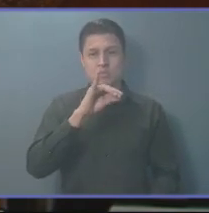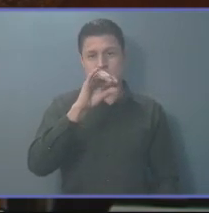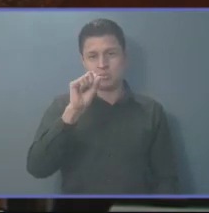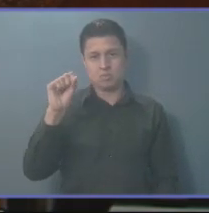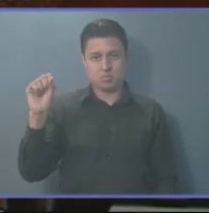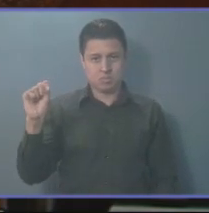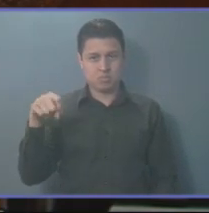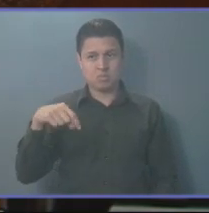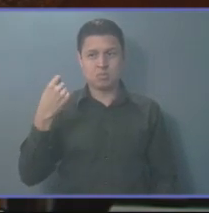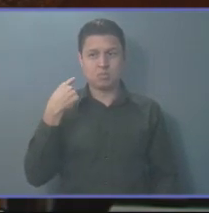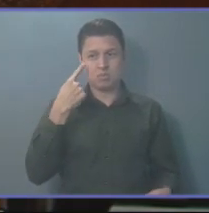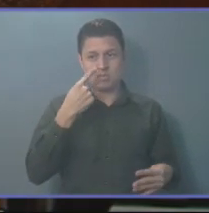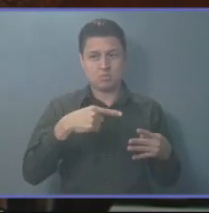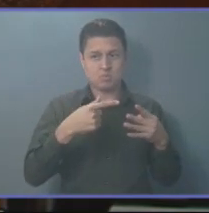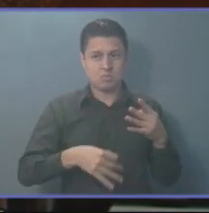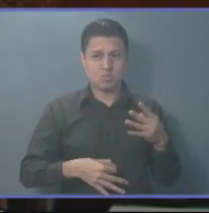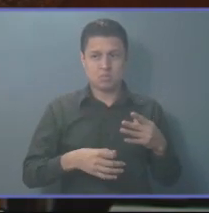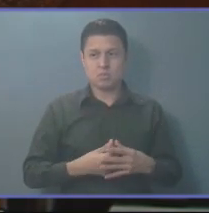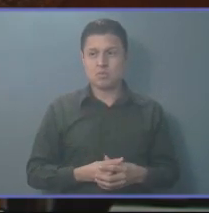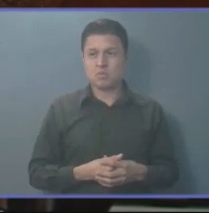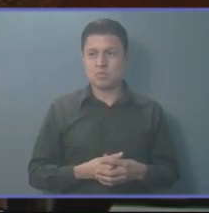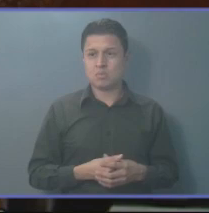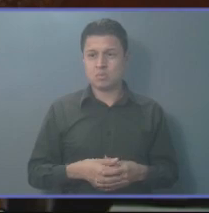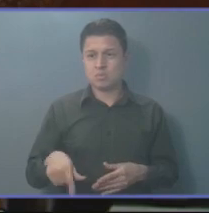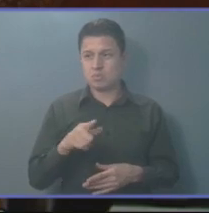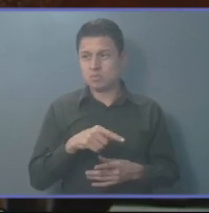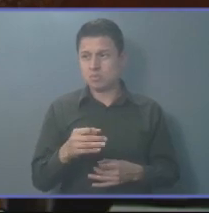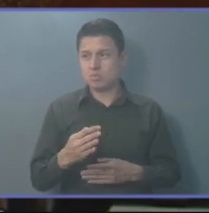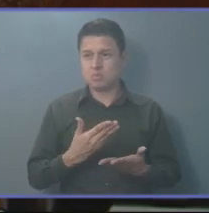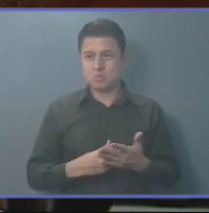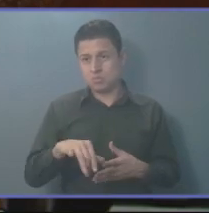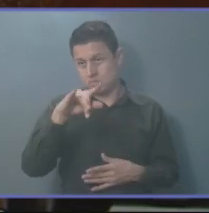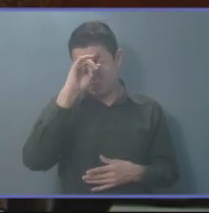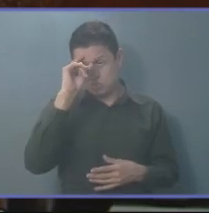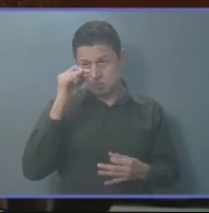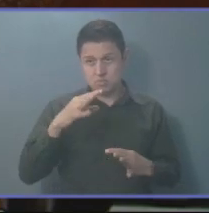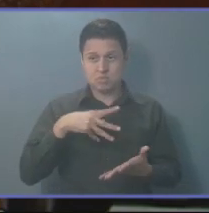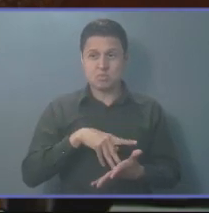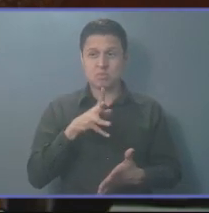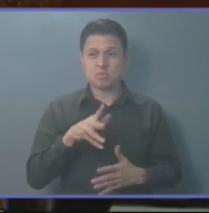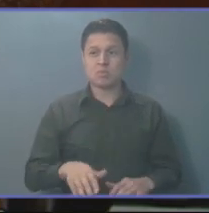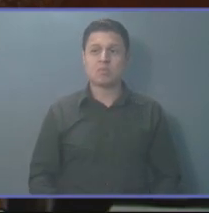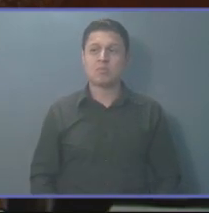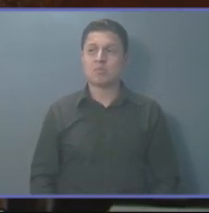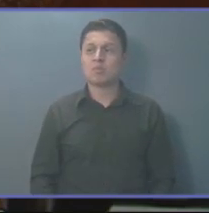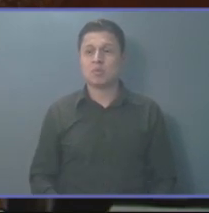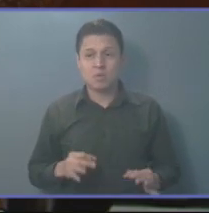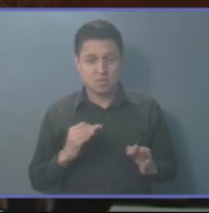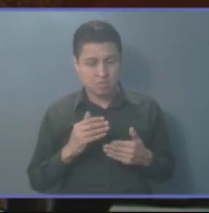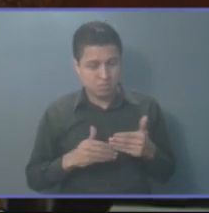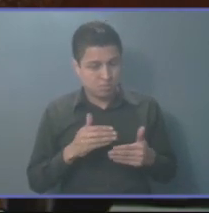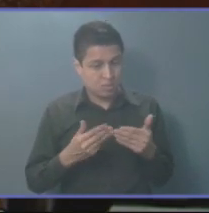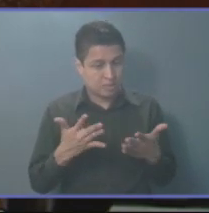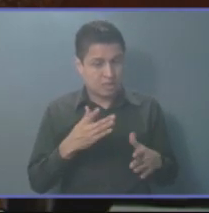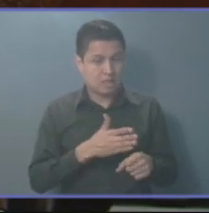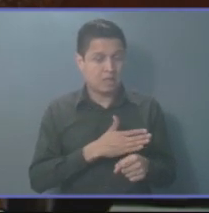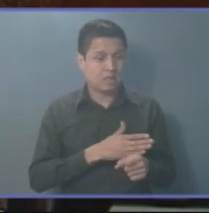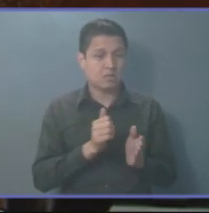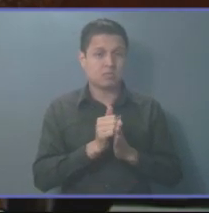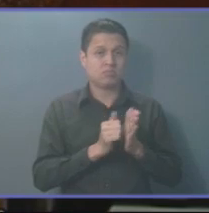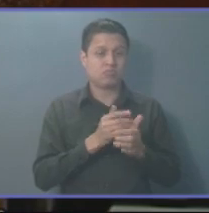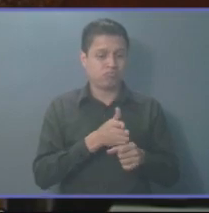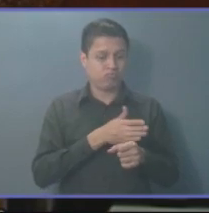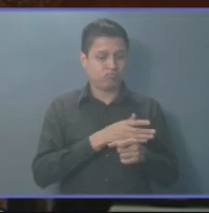lo dispuesto en este inciso a los funcionarios y empleados públicos. Para los efectos de lo previsto en el inciso